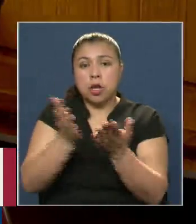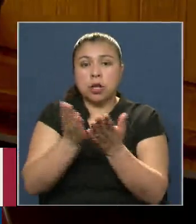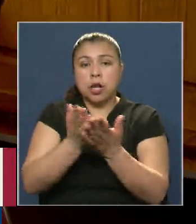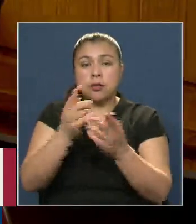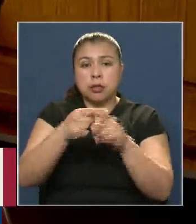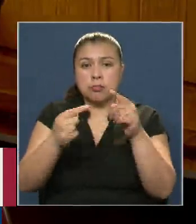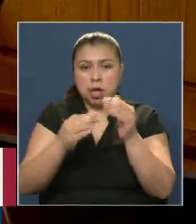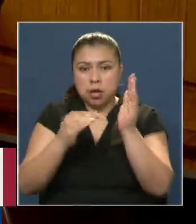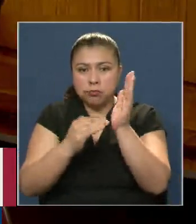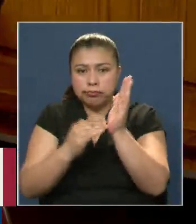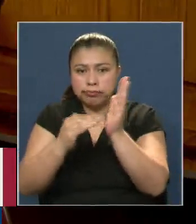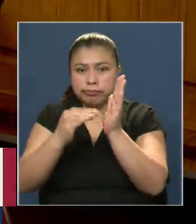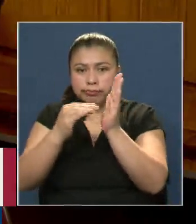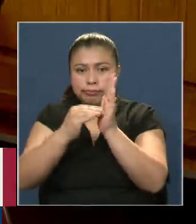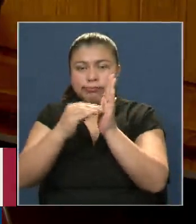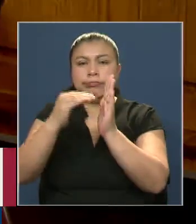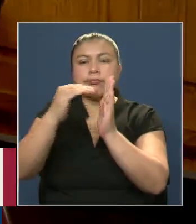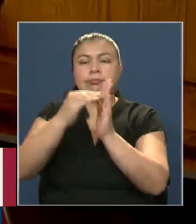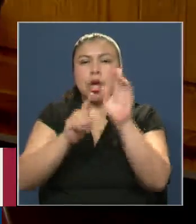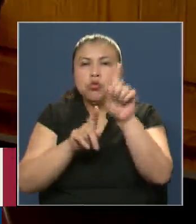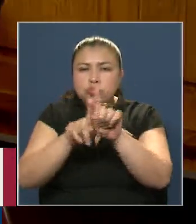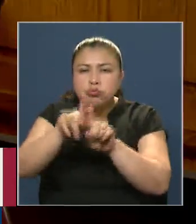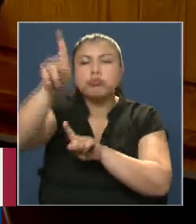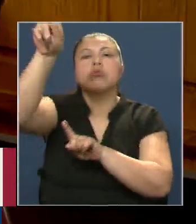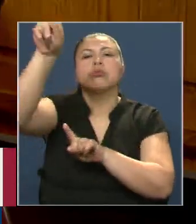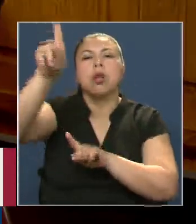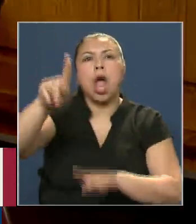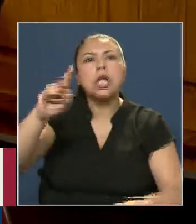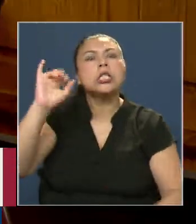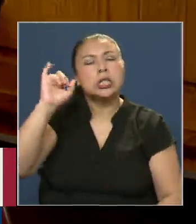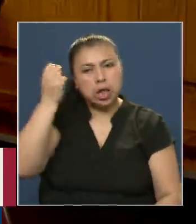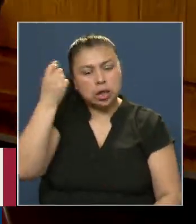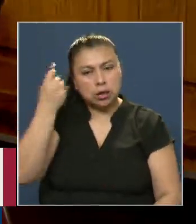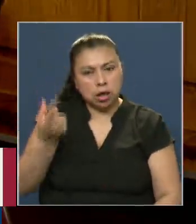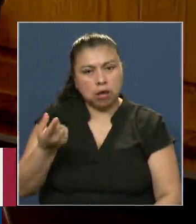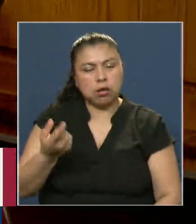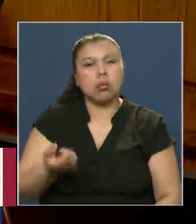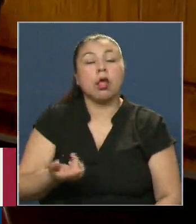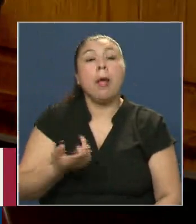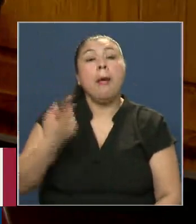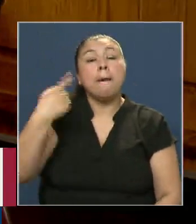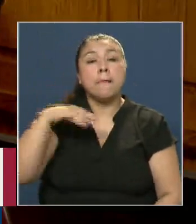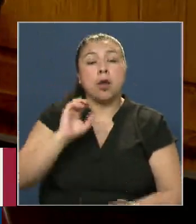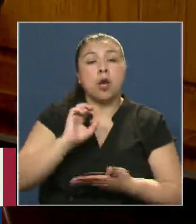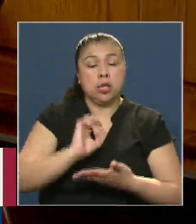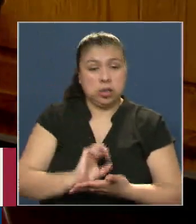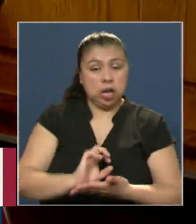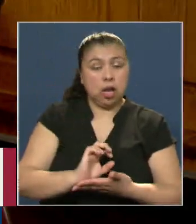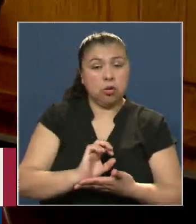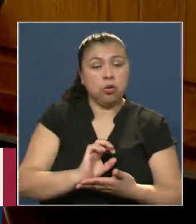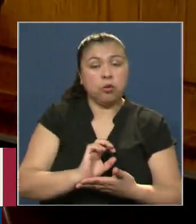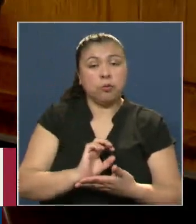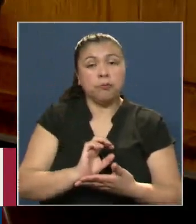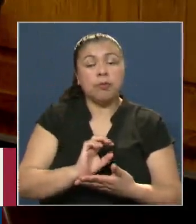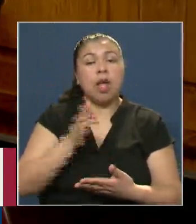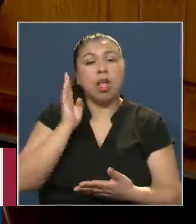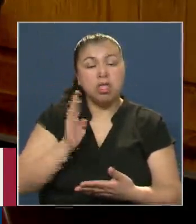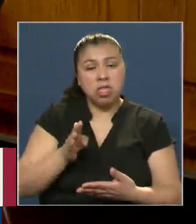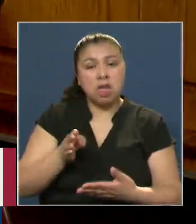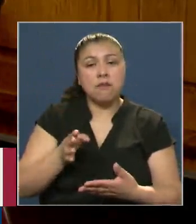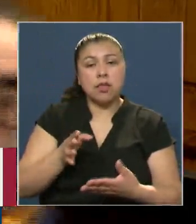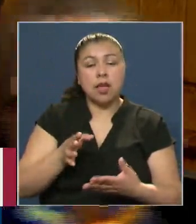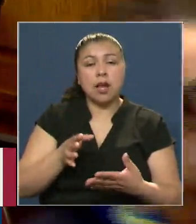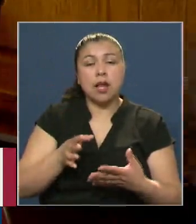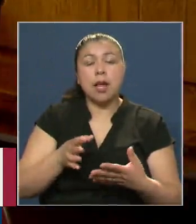escalera, que es lo lógico, ¿cierto?, de los seres humanos y la familia. Pero allí el Estado tiene que darle más potencia, más fuerza